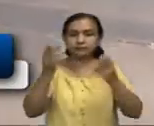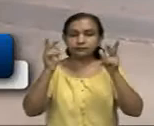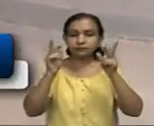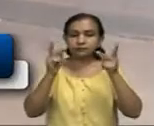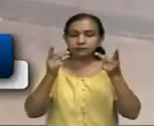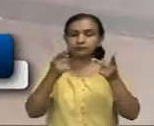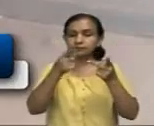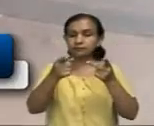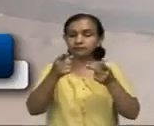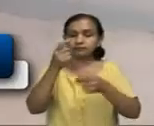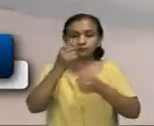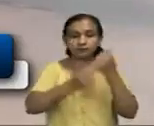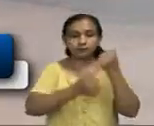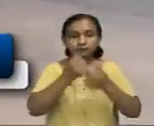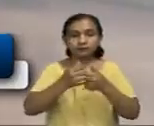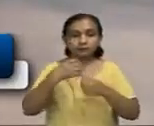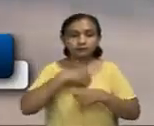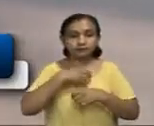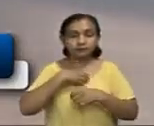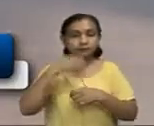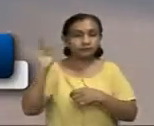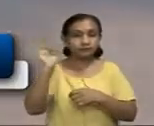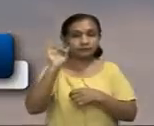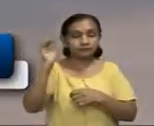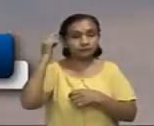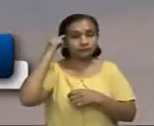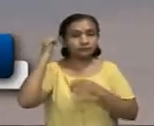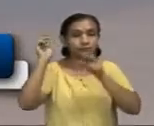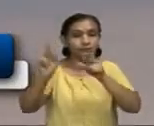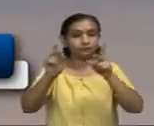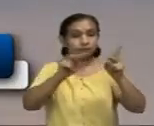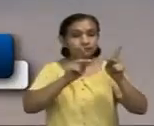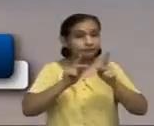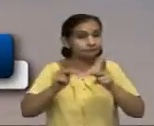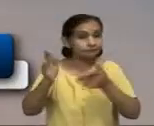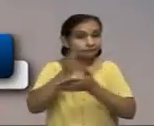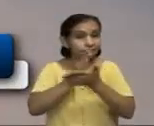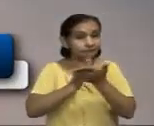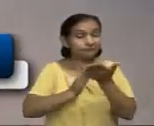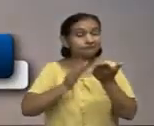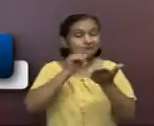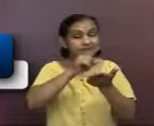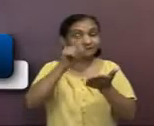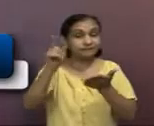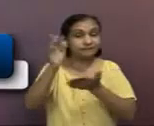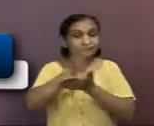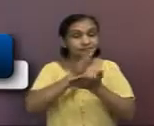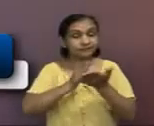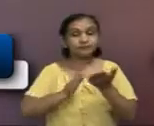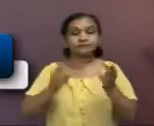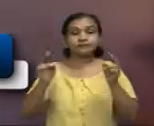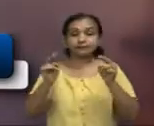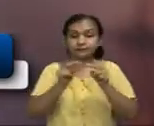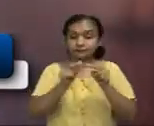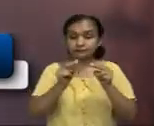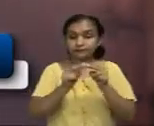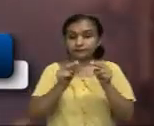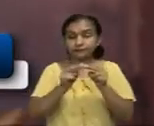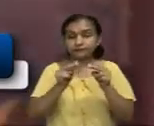precisamente disminuir ese tipo de actitudes en alguna población? Pues que... Bueno, nosotros nos hemos articulado por lo